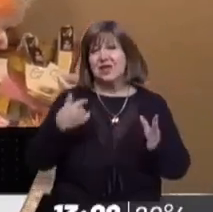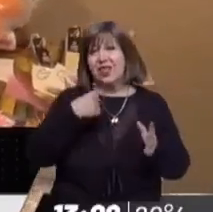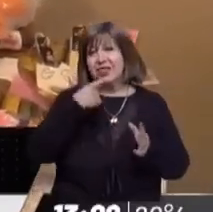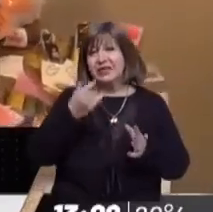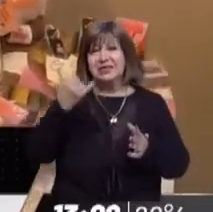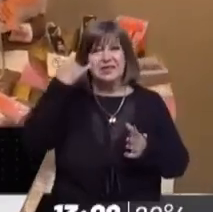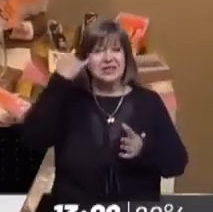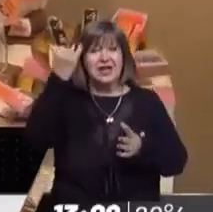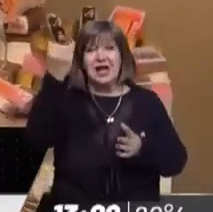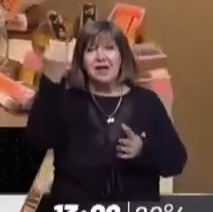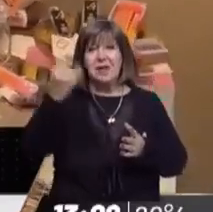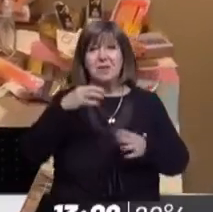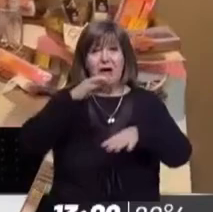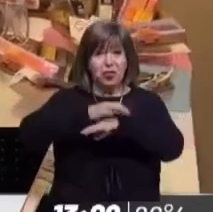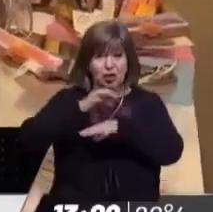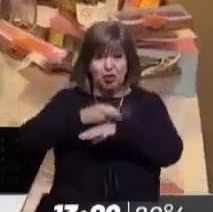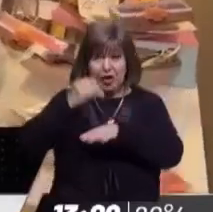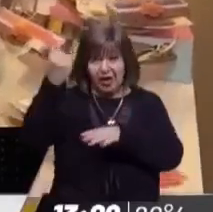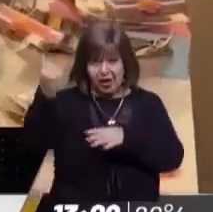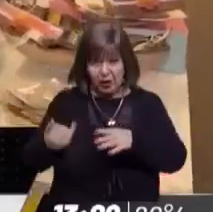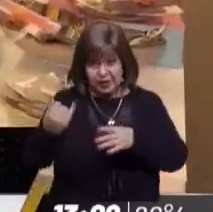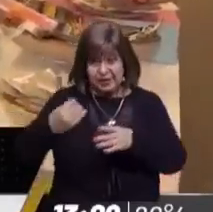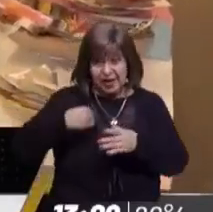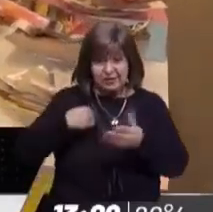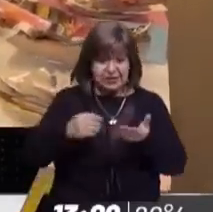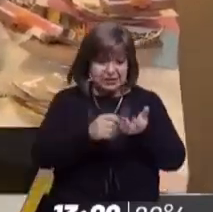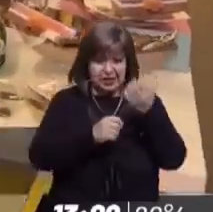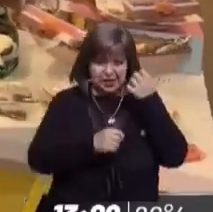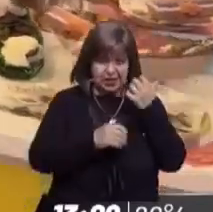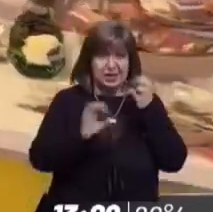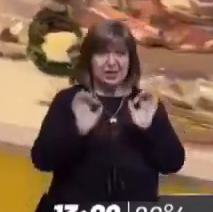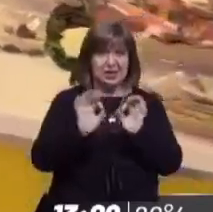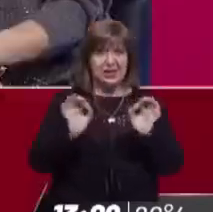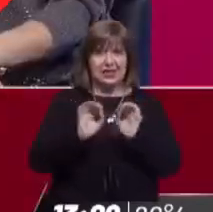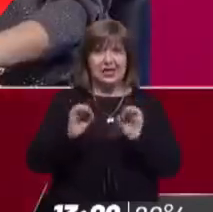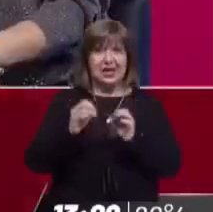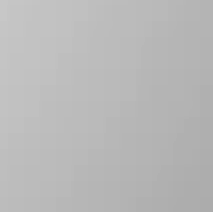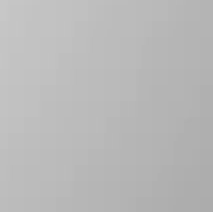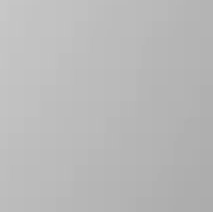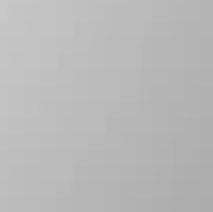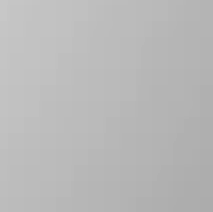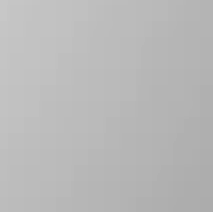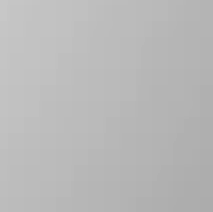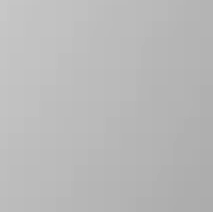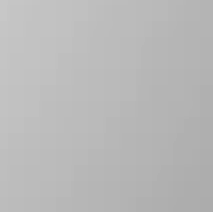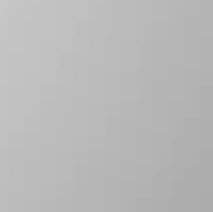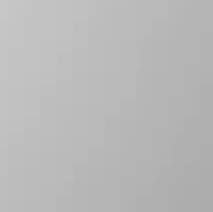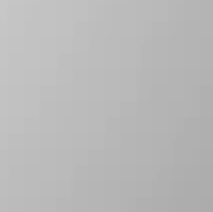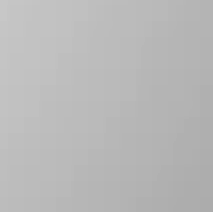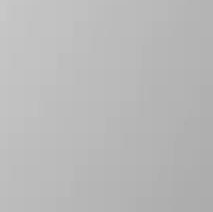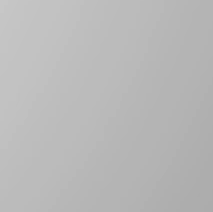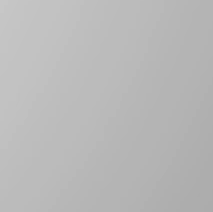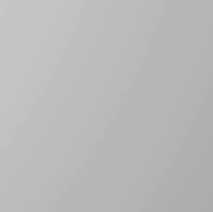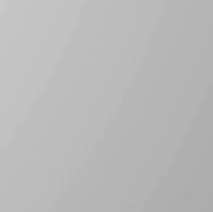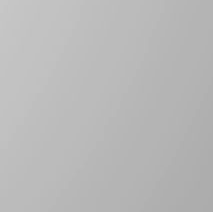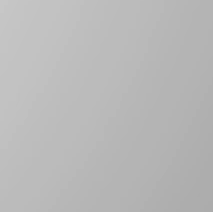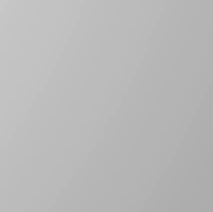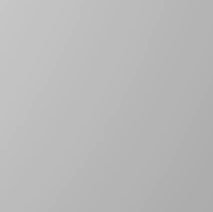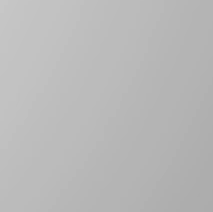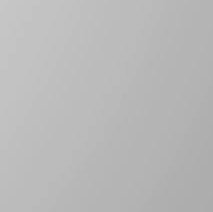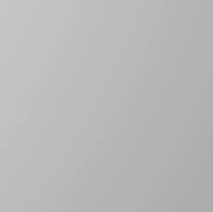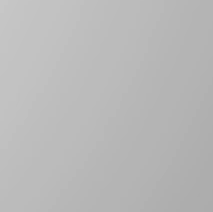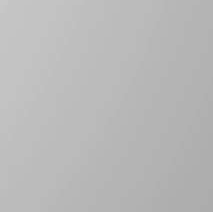teléfono, Julián. Muy linda nota, muy linda nota. Estás expulsado de la cita. Nos vamos todos a la Fiesta del Chocolate mañana. Chau, chau.